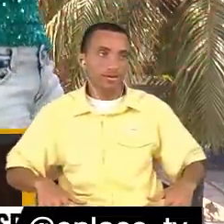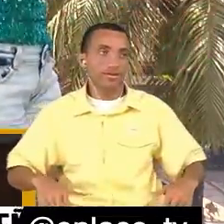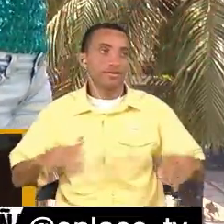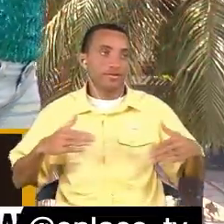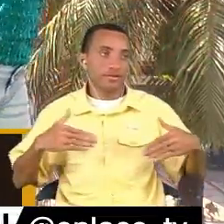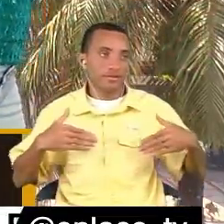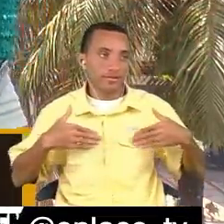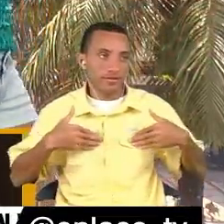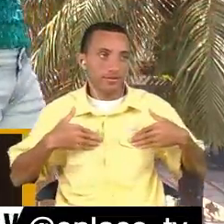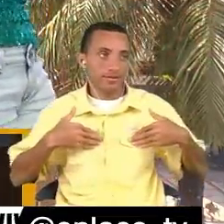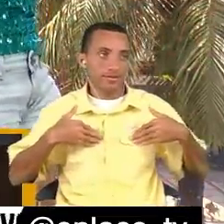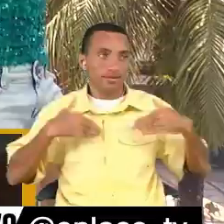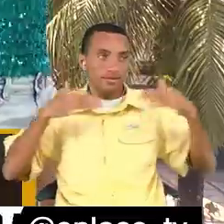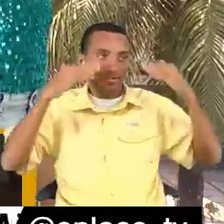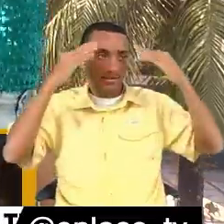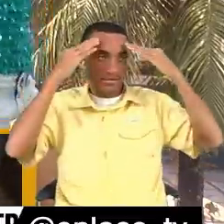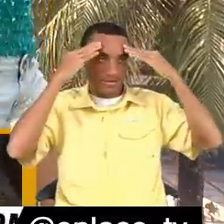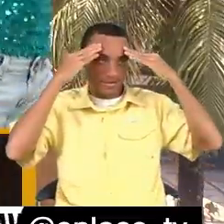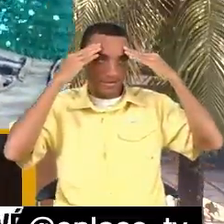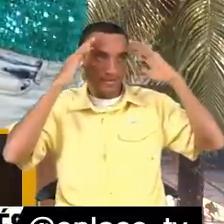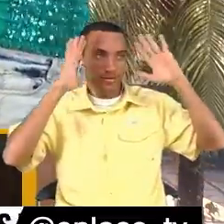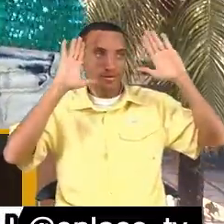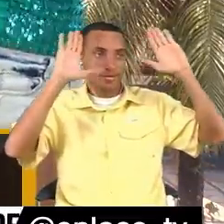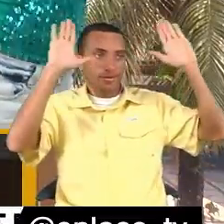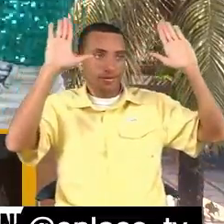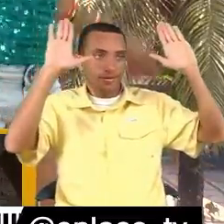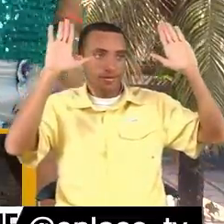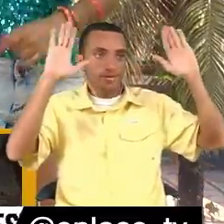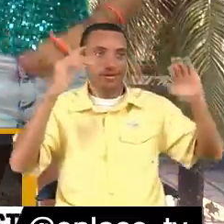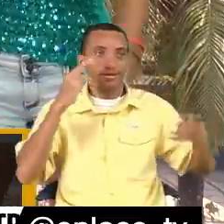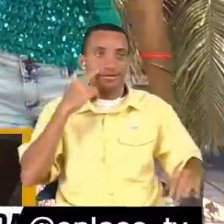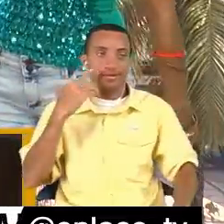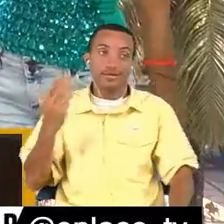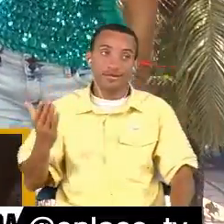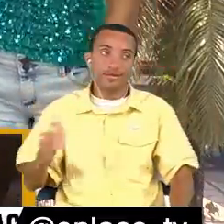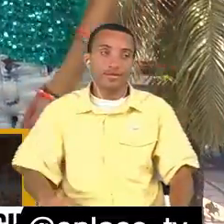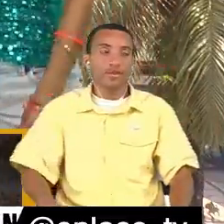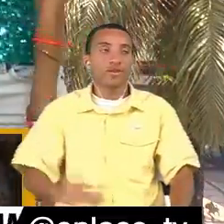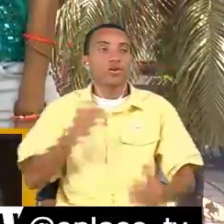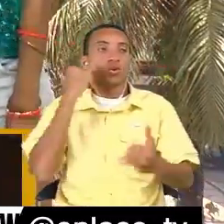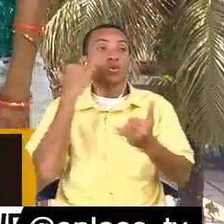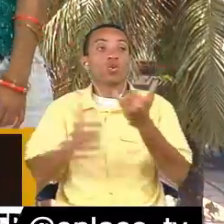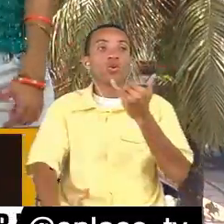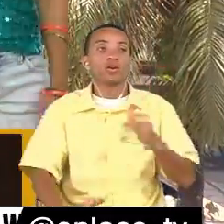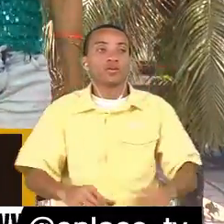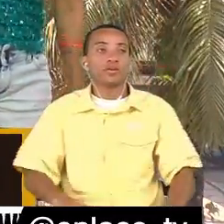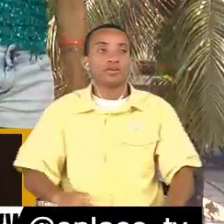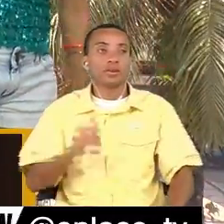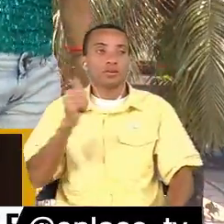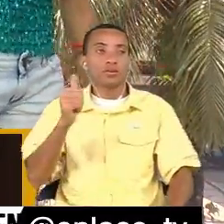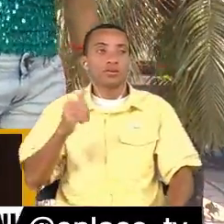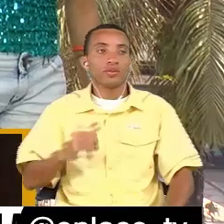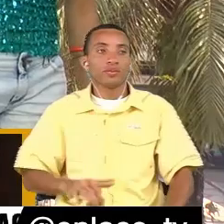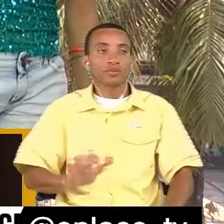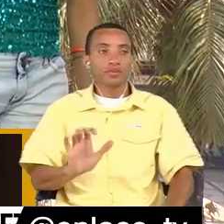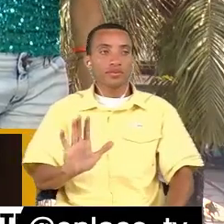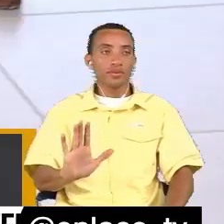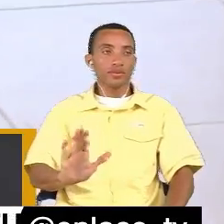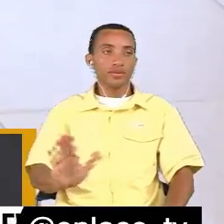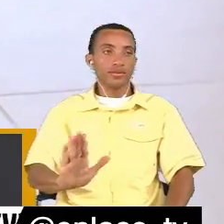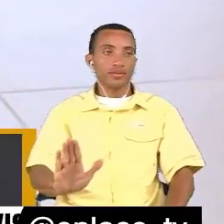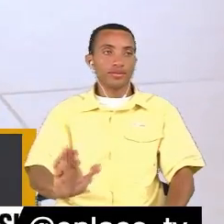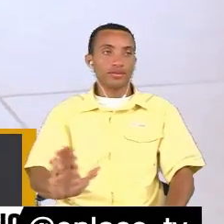Pierna, pecho, cabeza, fuera. Y el último. Y el último es que usted pone el talón así, tra,